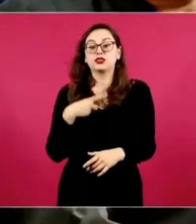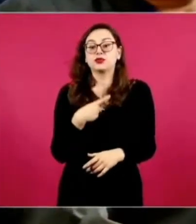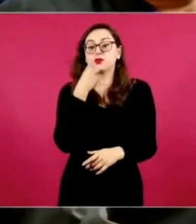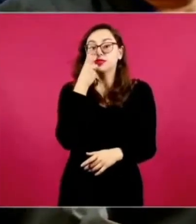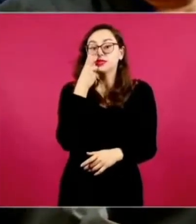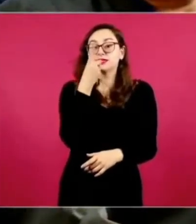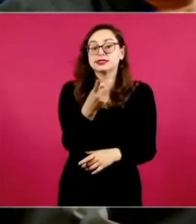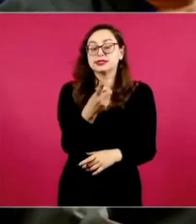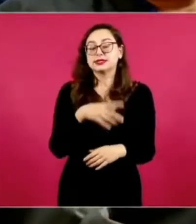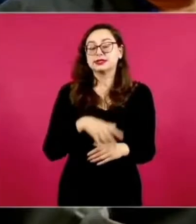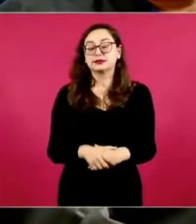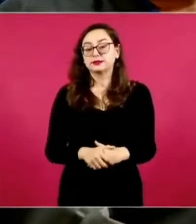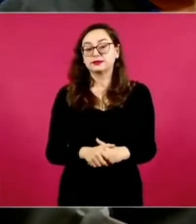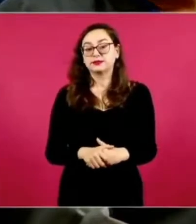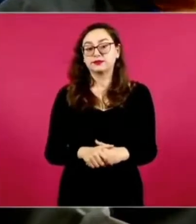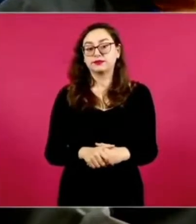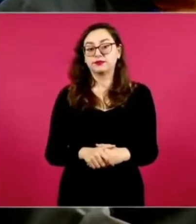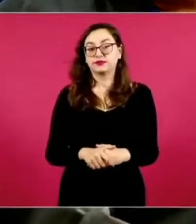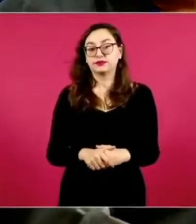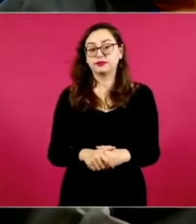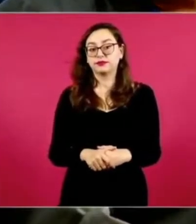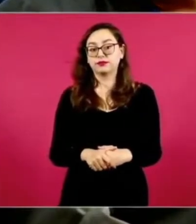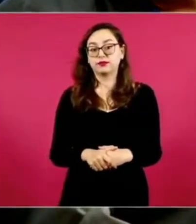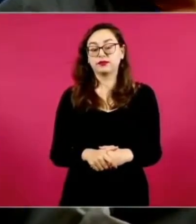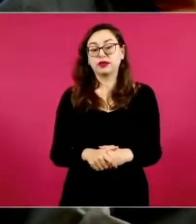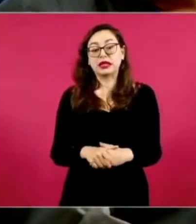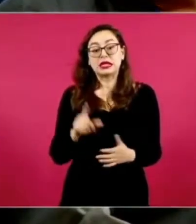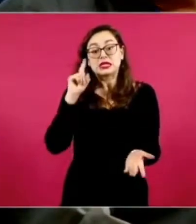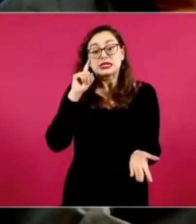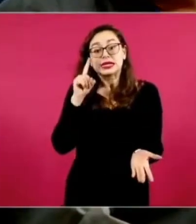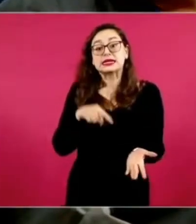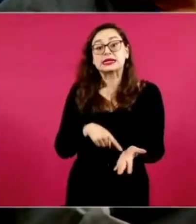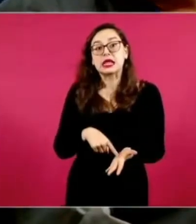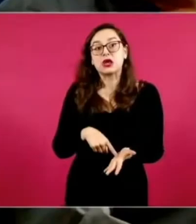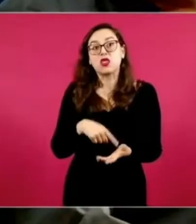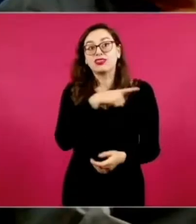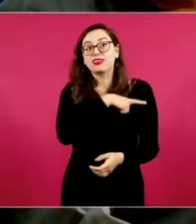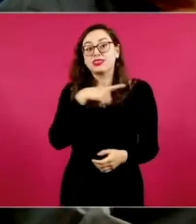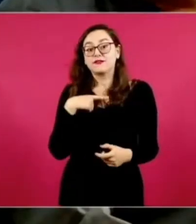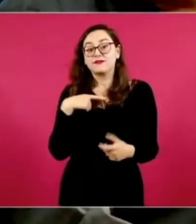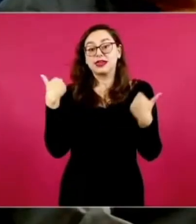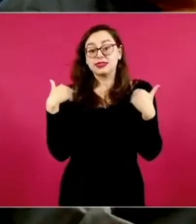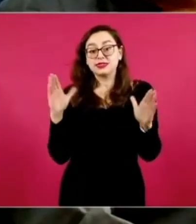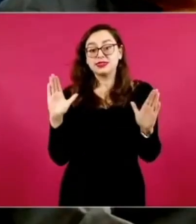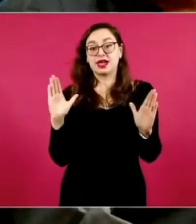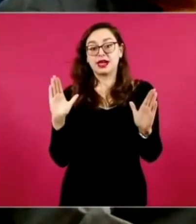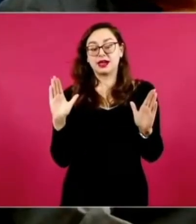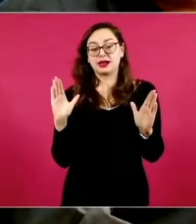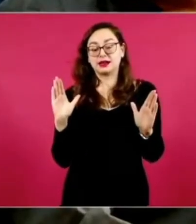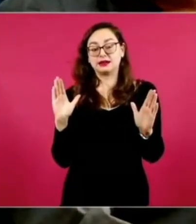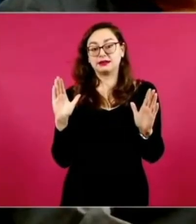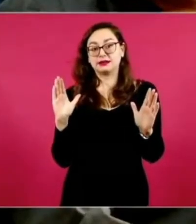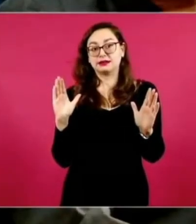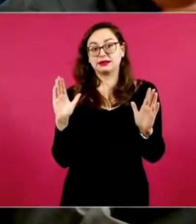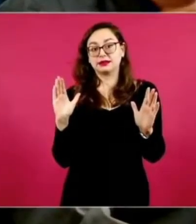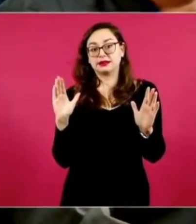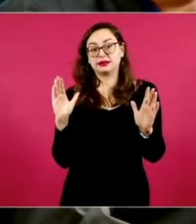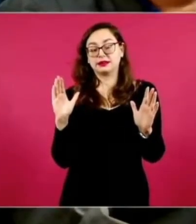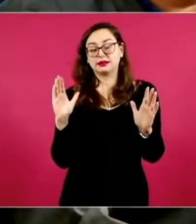¿no? Creo que hubiera sido muy útil o sería muy útil que se cambiara